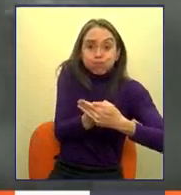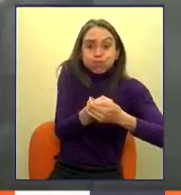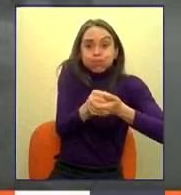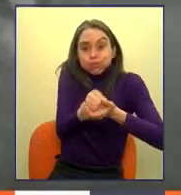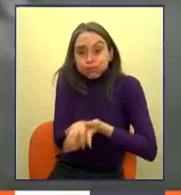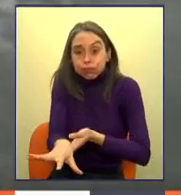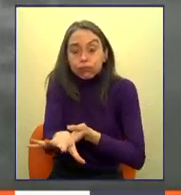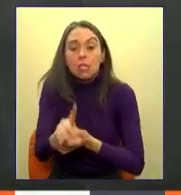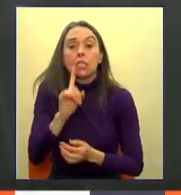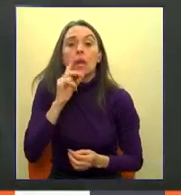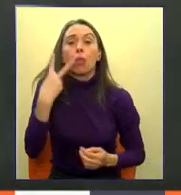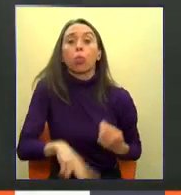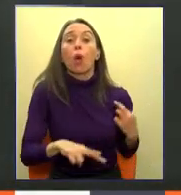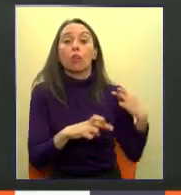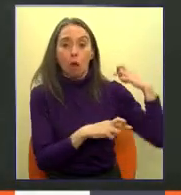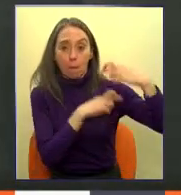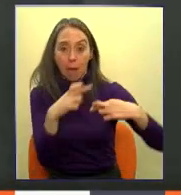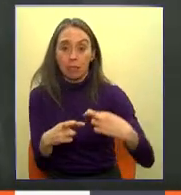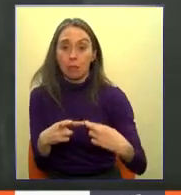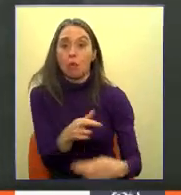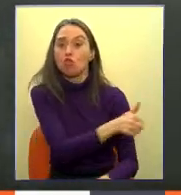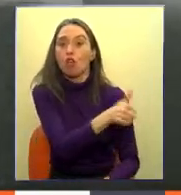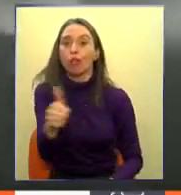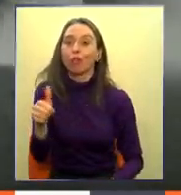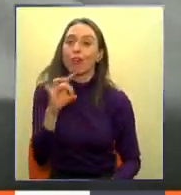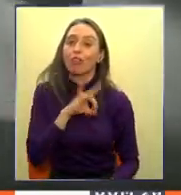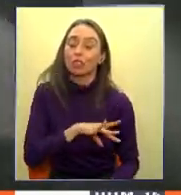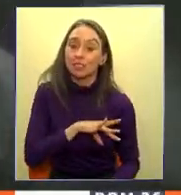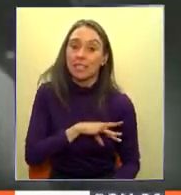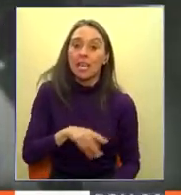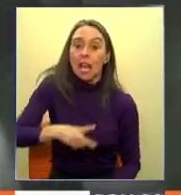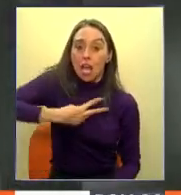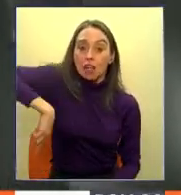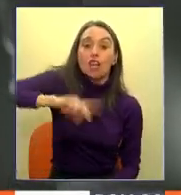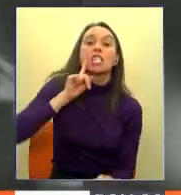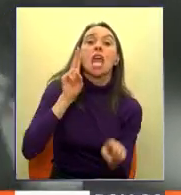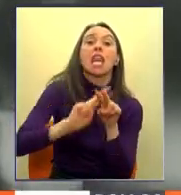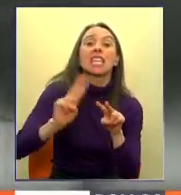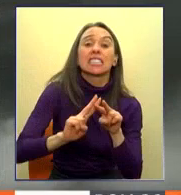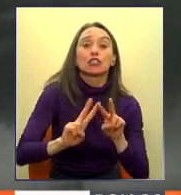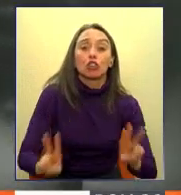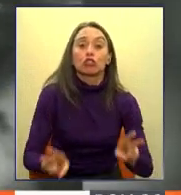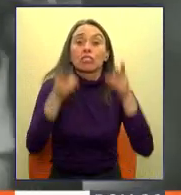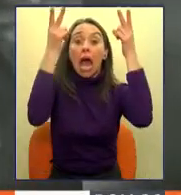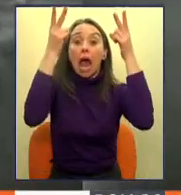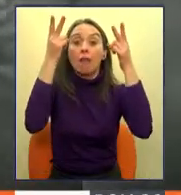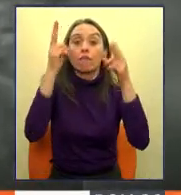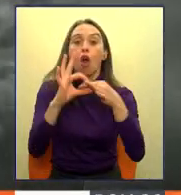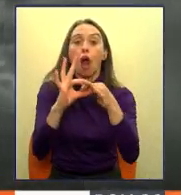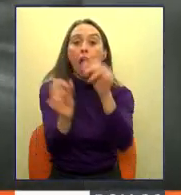patrimonio de los chilenos, es patrimonio de todos los chilenos. Esto lo hicimos los chilenos,